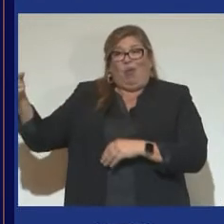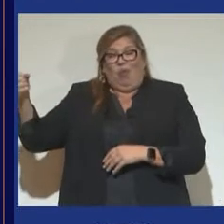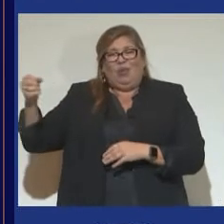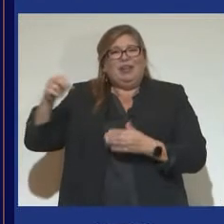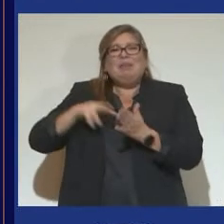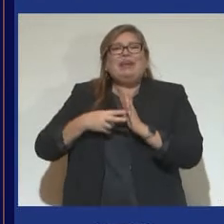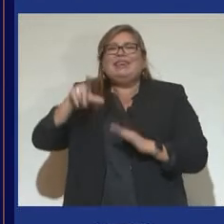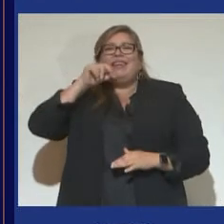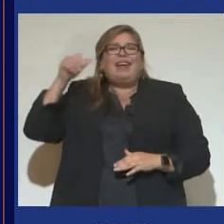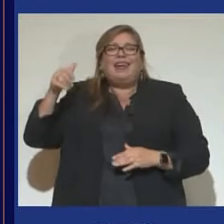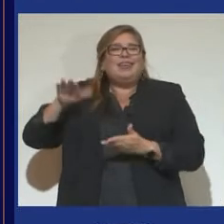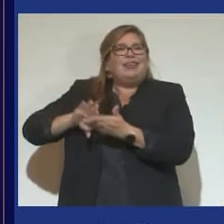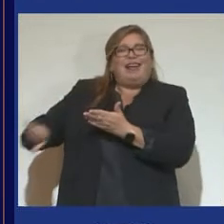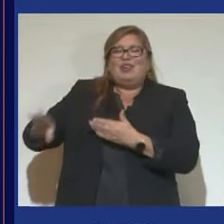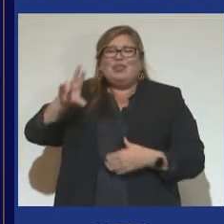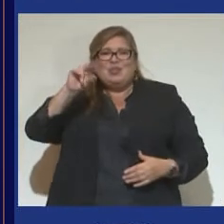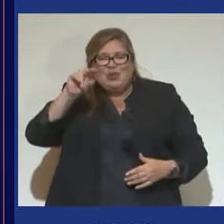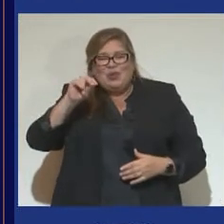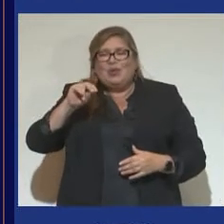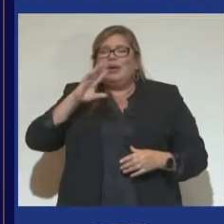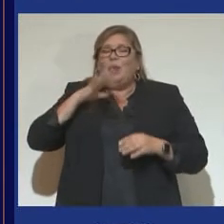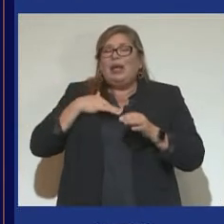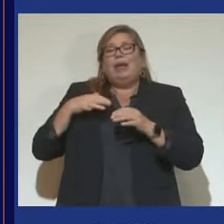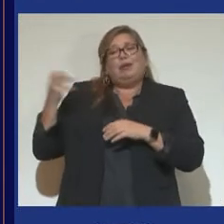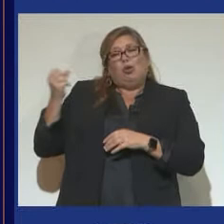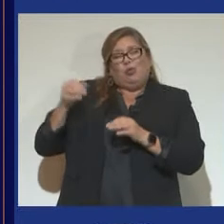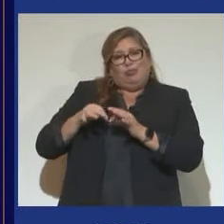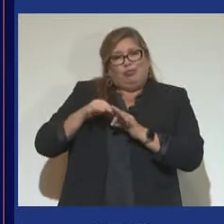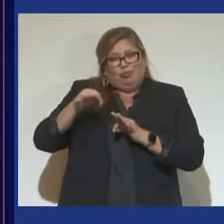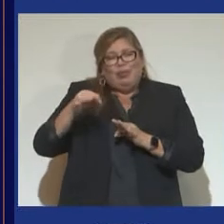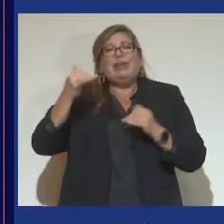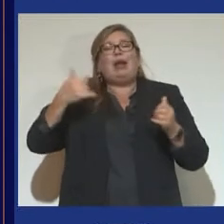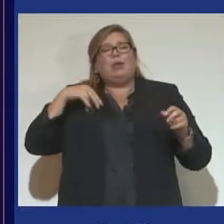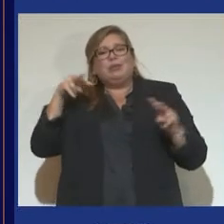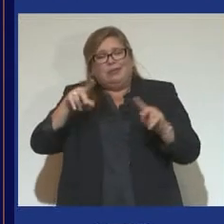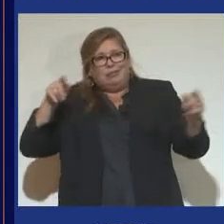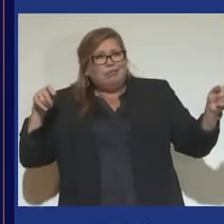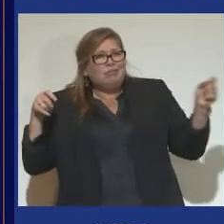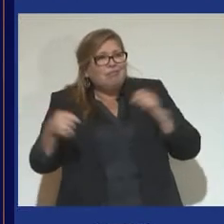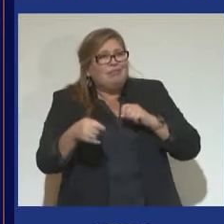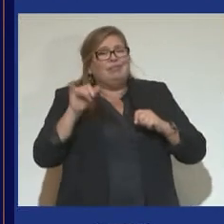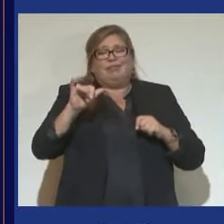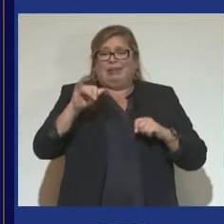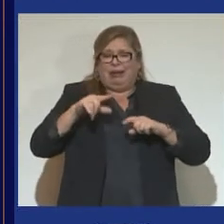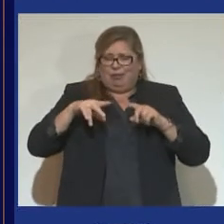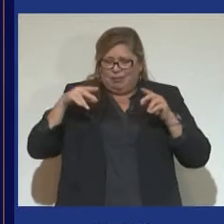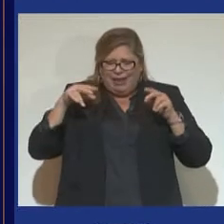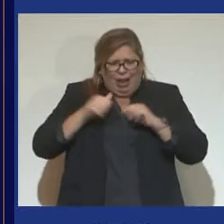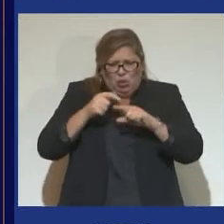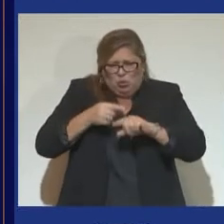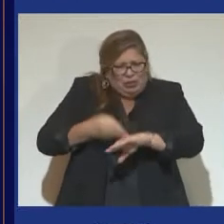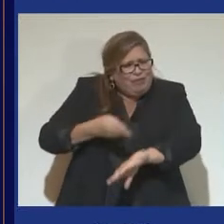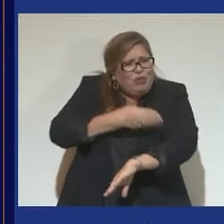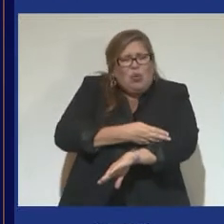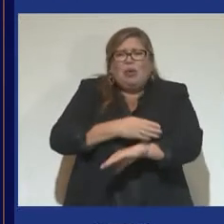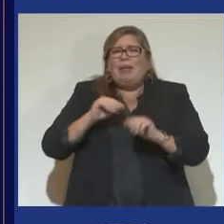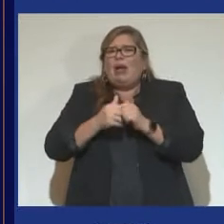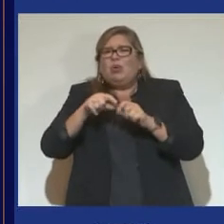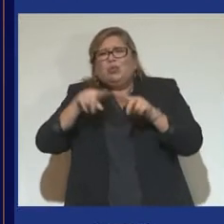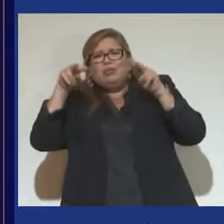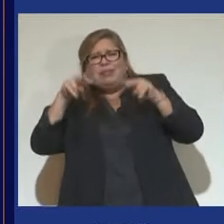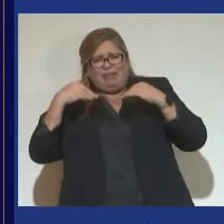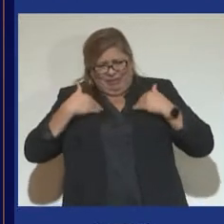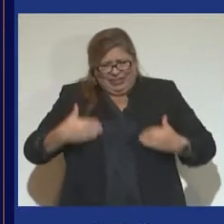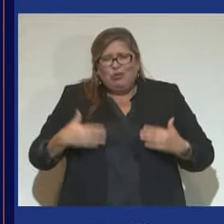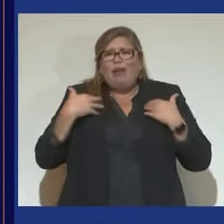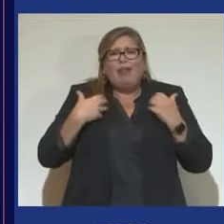pero también nos niega ahora tenemos que redoblar nuestros esfuerzos tenemos que cambiar los incentivos e invertir en la prevención buena salud mental